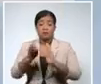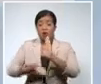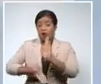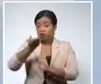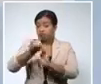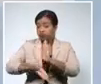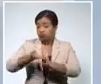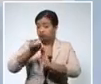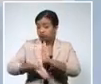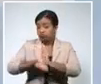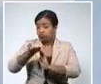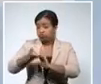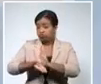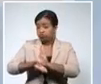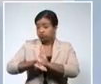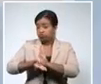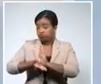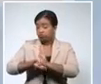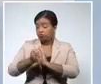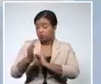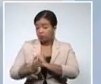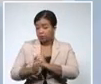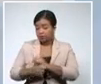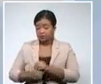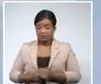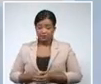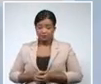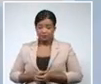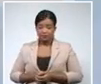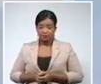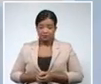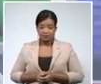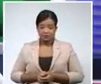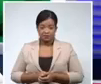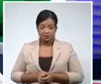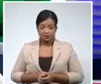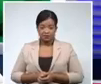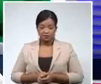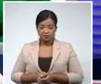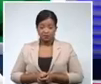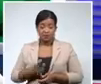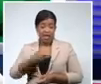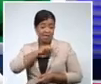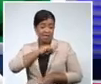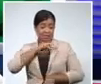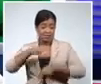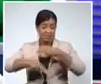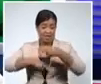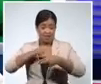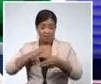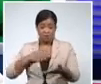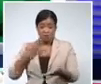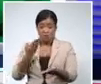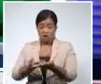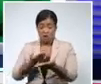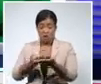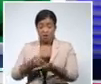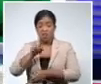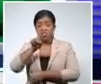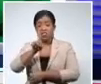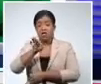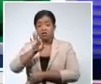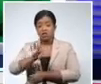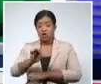que se han venido realizando. Se estudiaron ayer, se procesaron